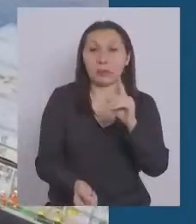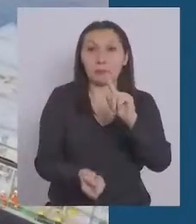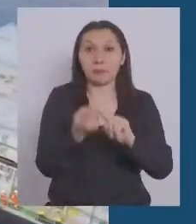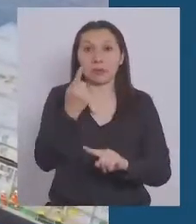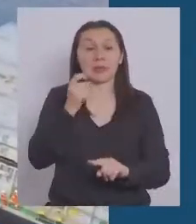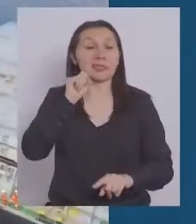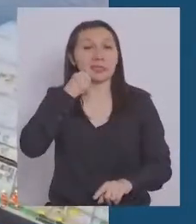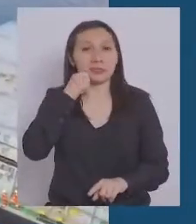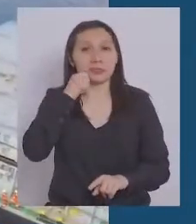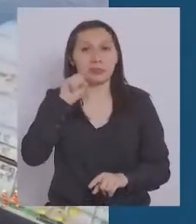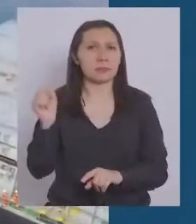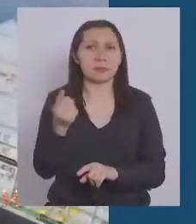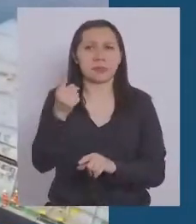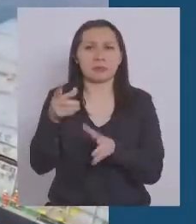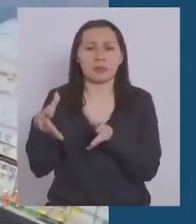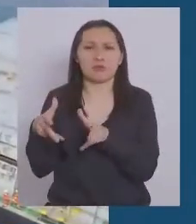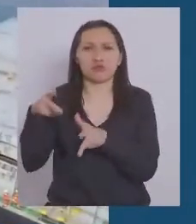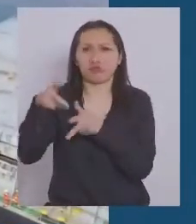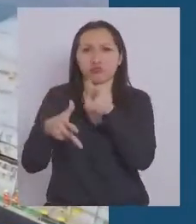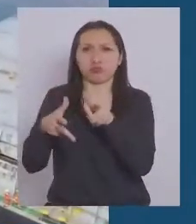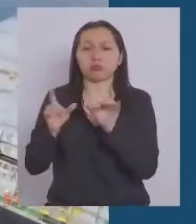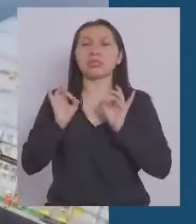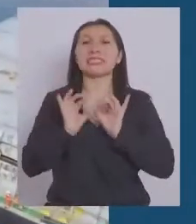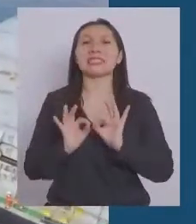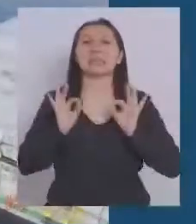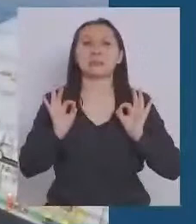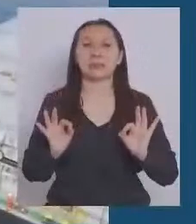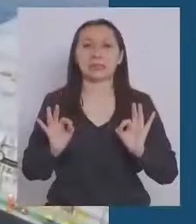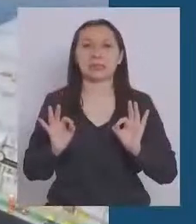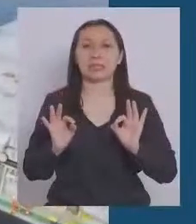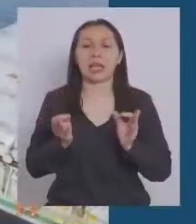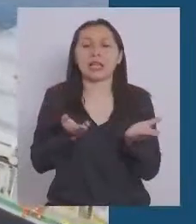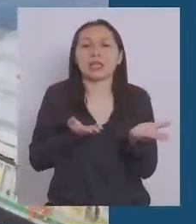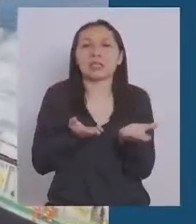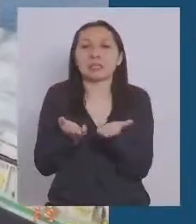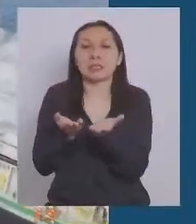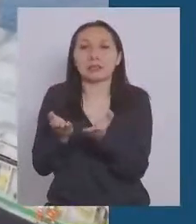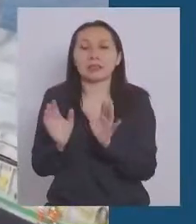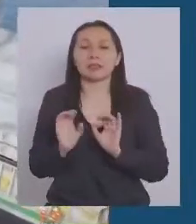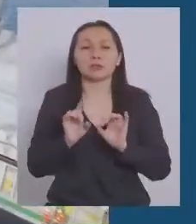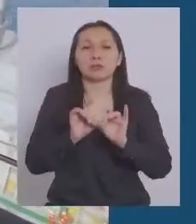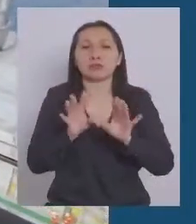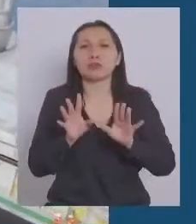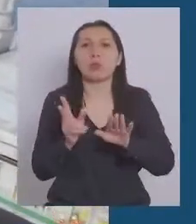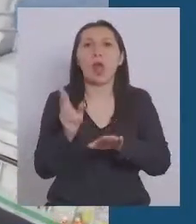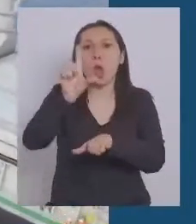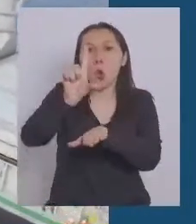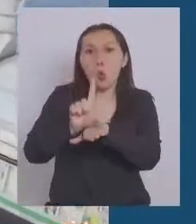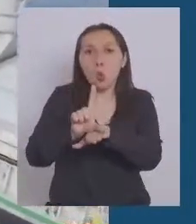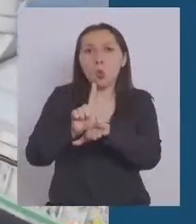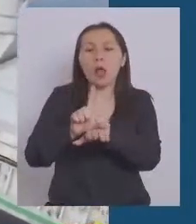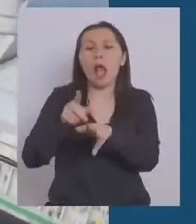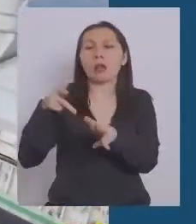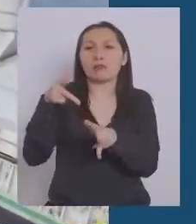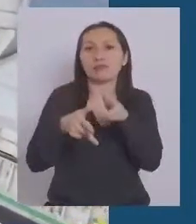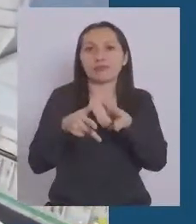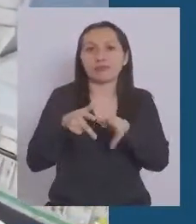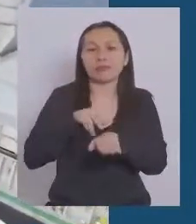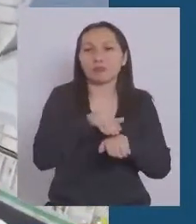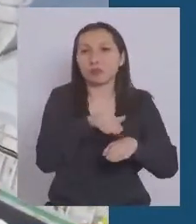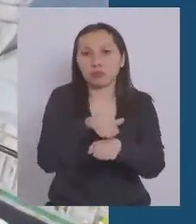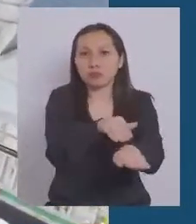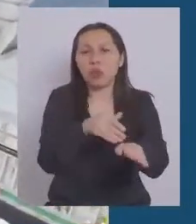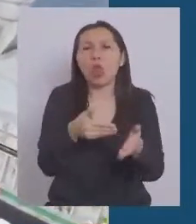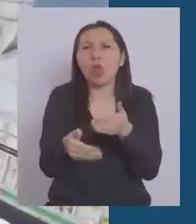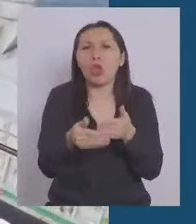primera flota hecha especialmente para los servicios donde van a operar. Pensado para operar